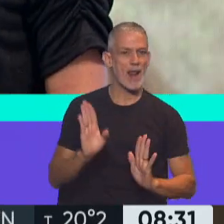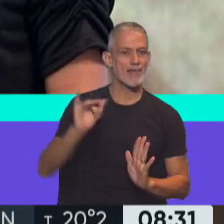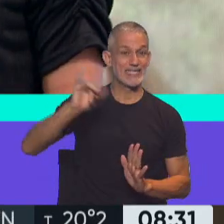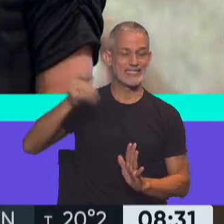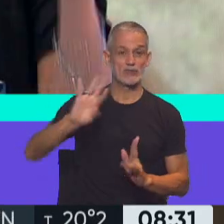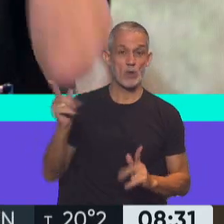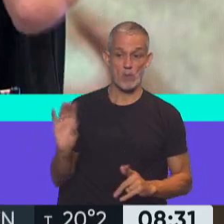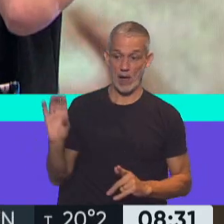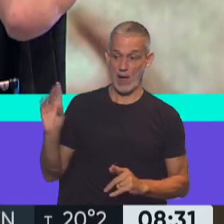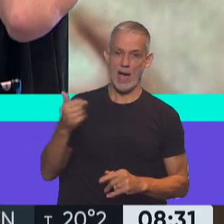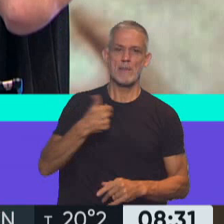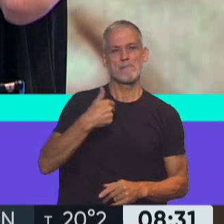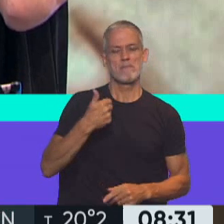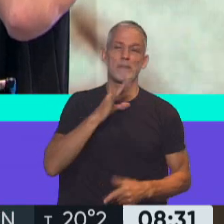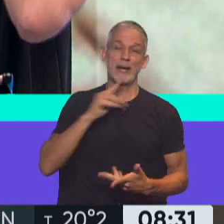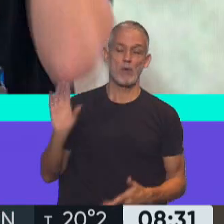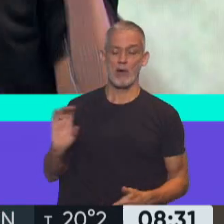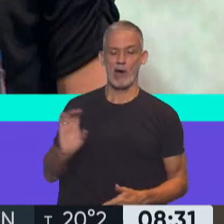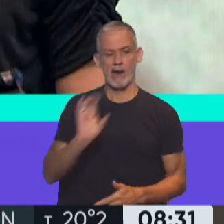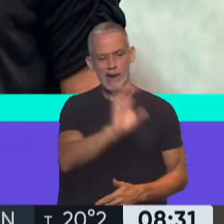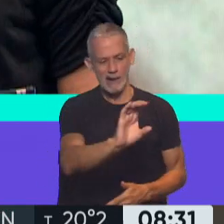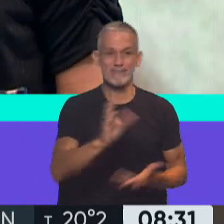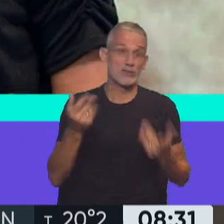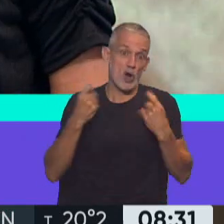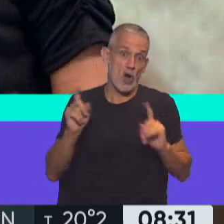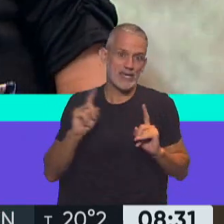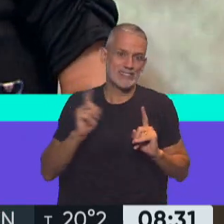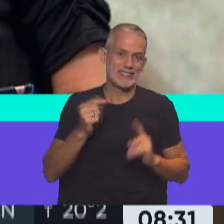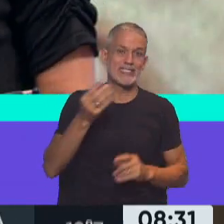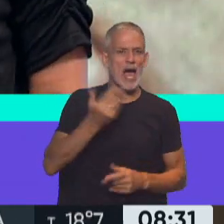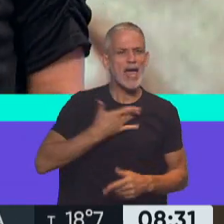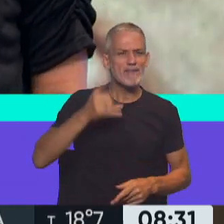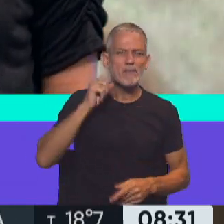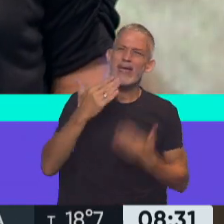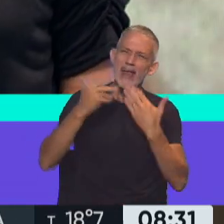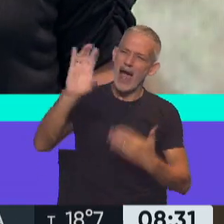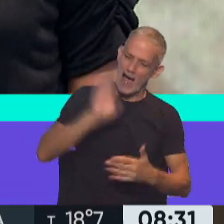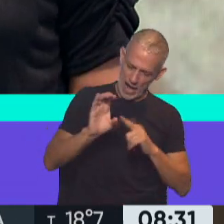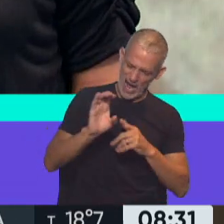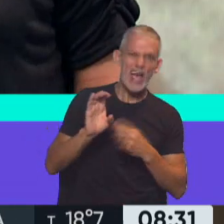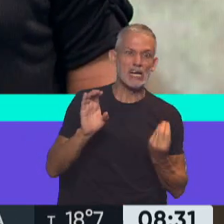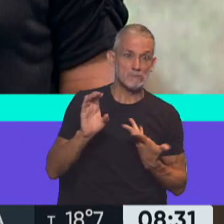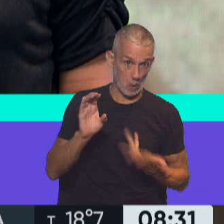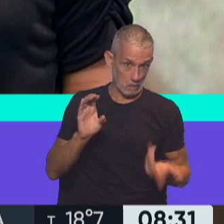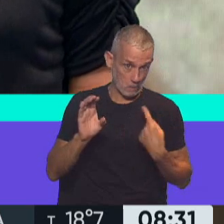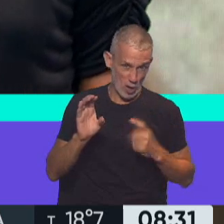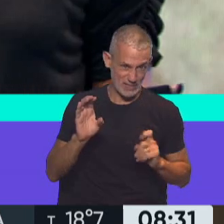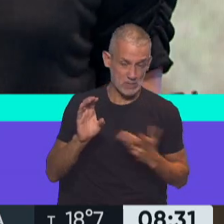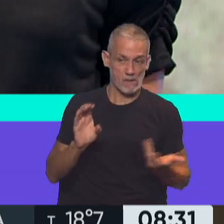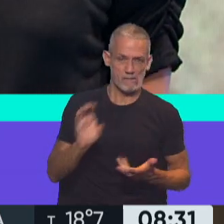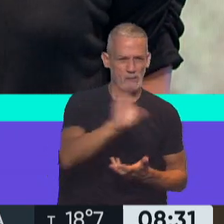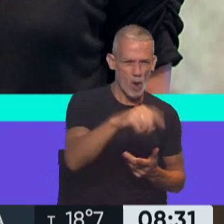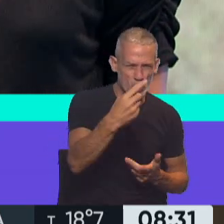o no cederlos a otros países y ellos claramente no los necesitan claro esa es justamente la discusión porque porque les gustan